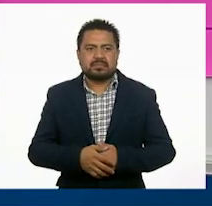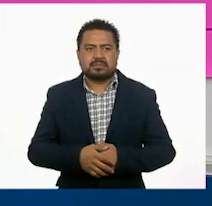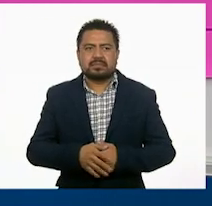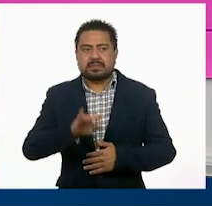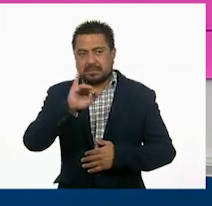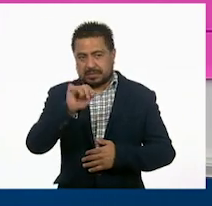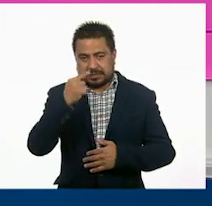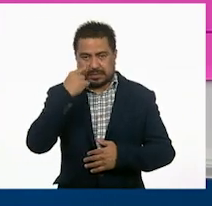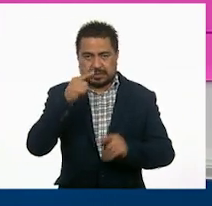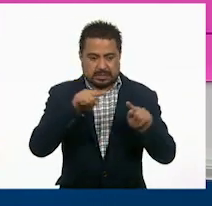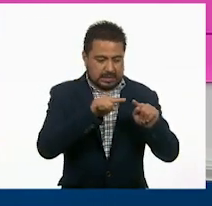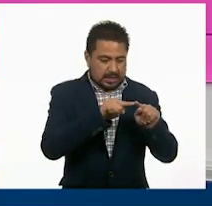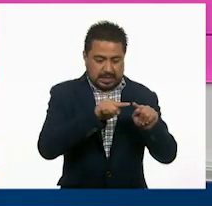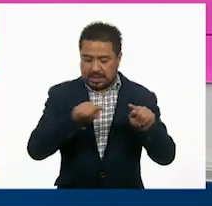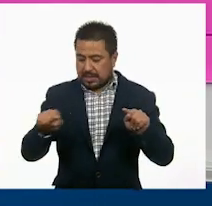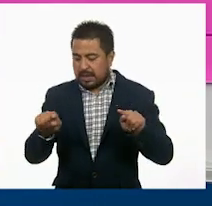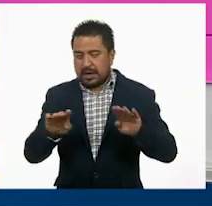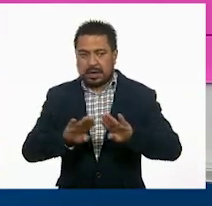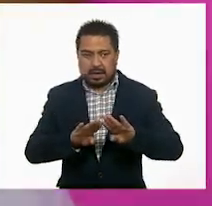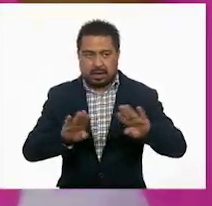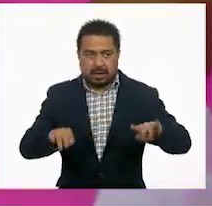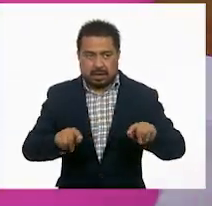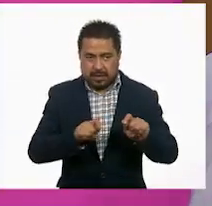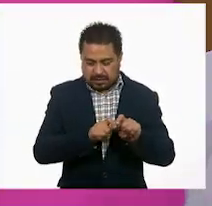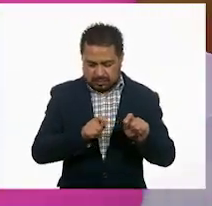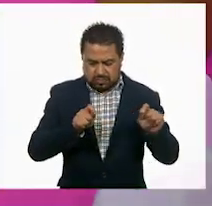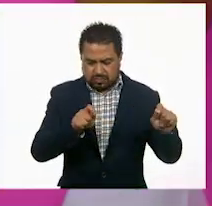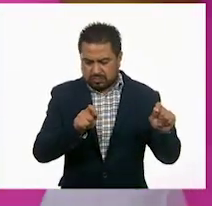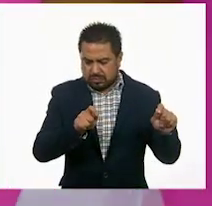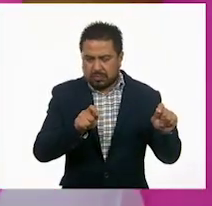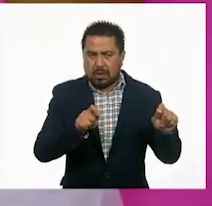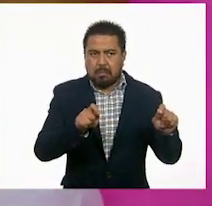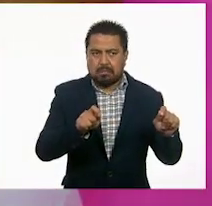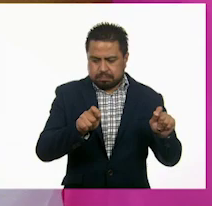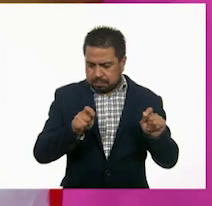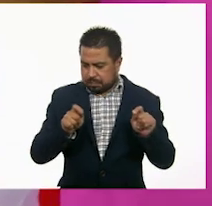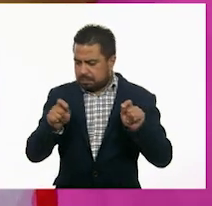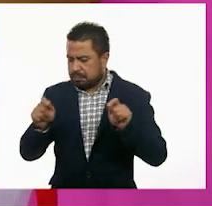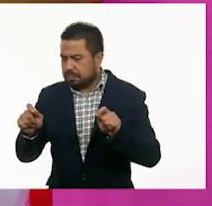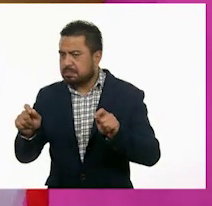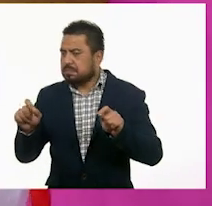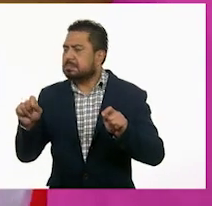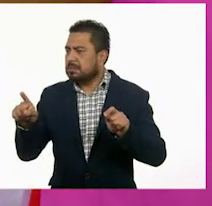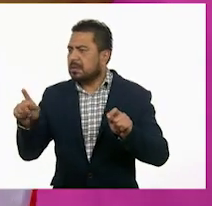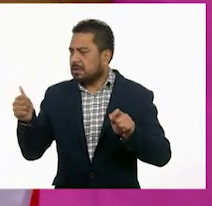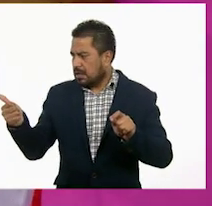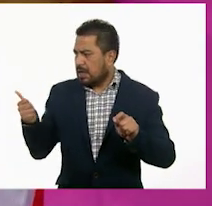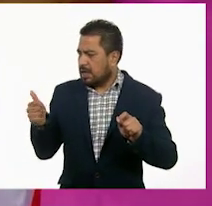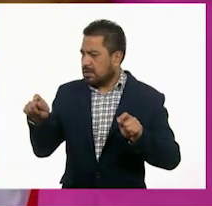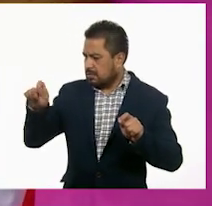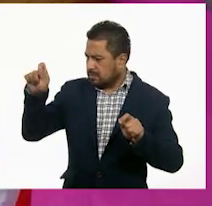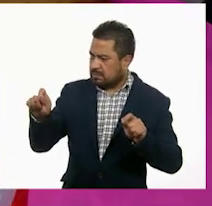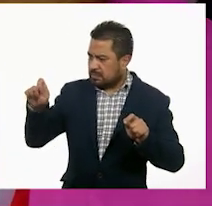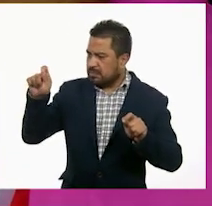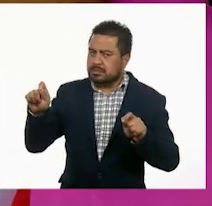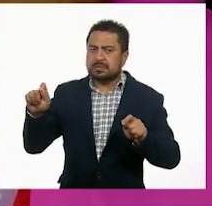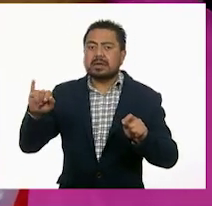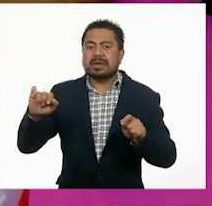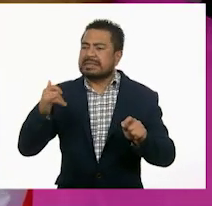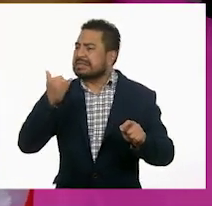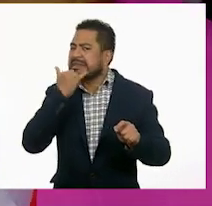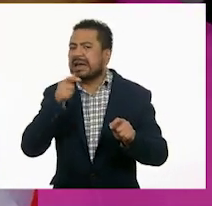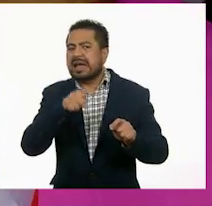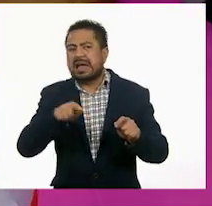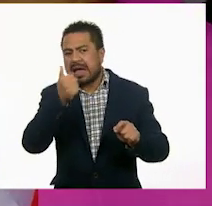Si de acá a acá tiene esta medida, esta extensión, pongo la siguiente y si me ayudas a marcarla ahí. Claro que sí. Perdona a